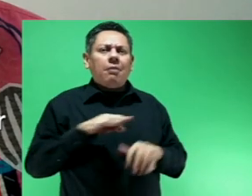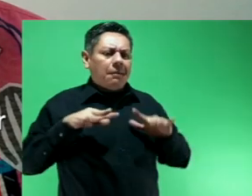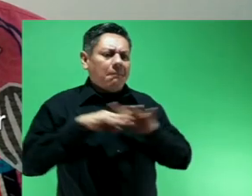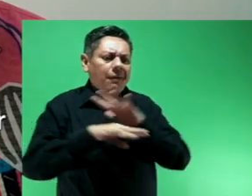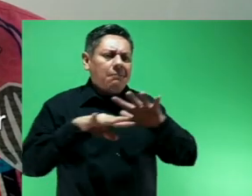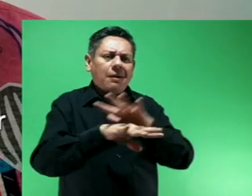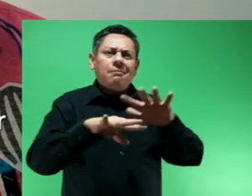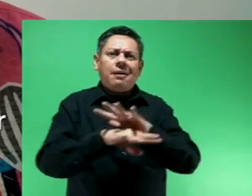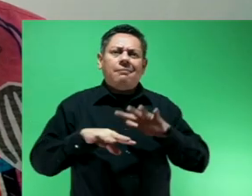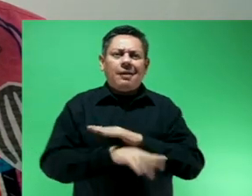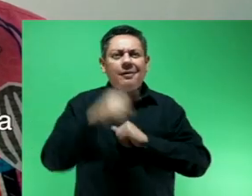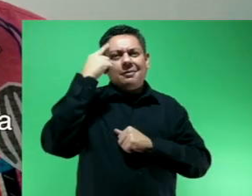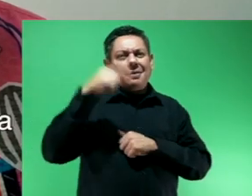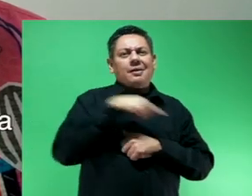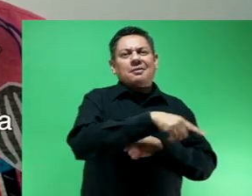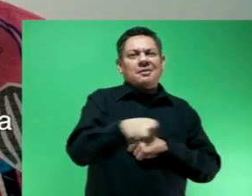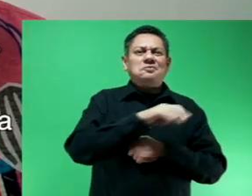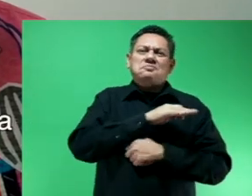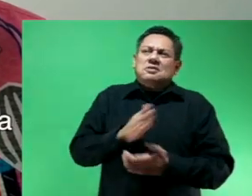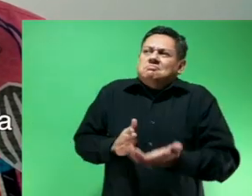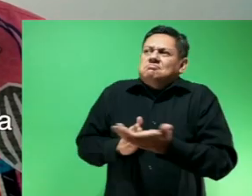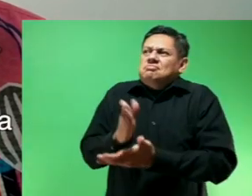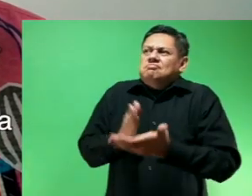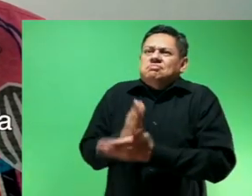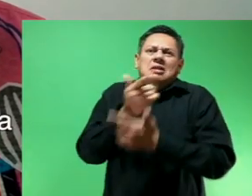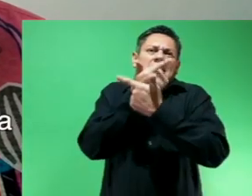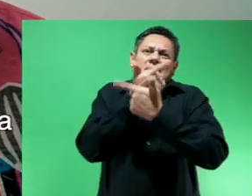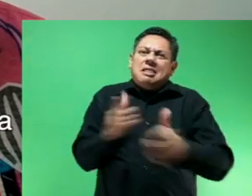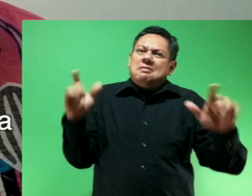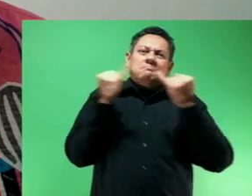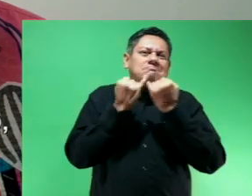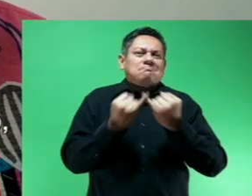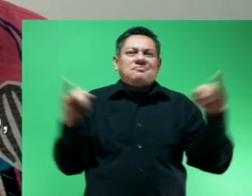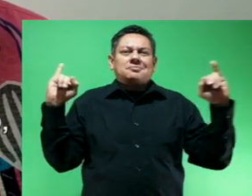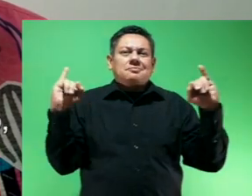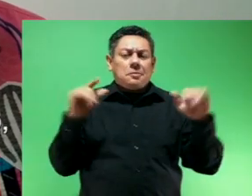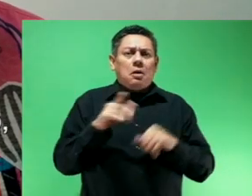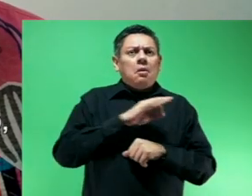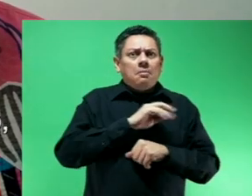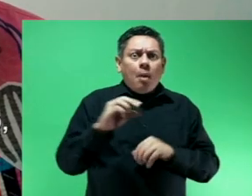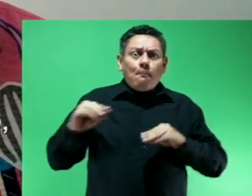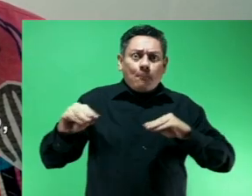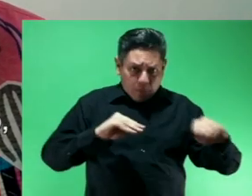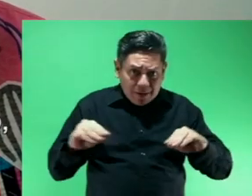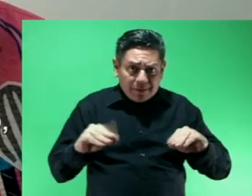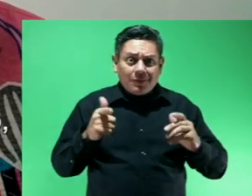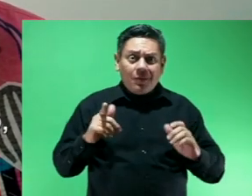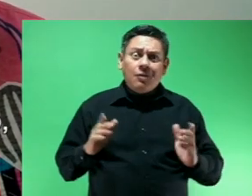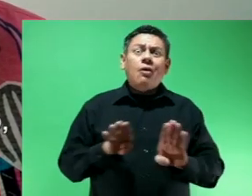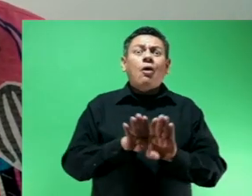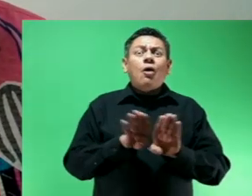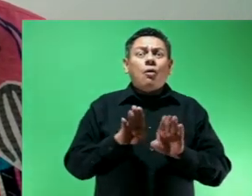apoyos necesarios para garantizar la autonomía de las personas no sólo lo digo a nivel físico